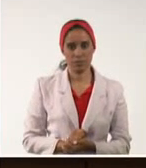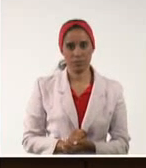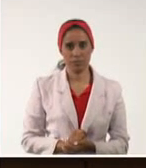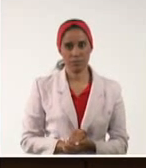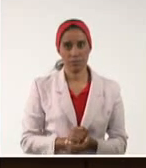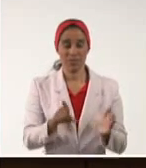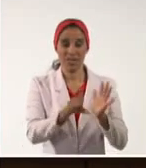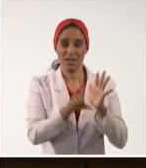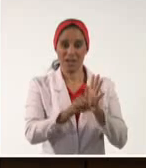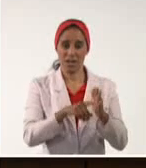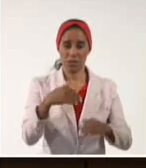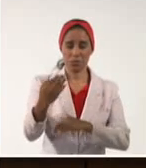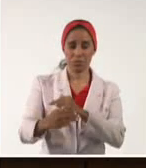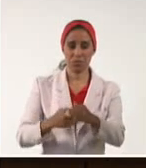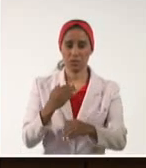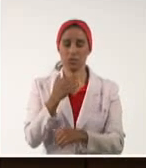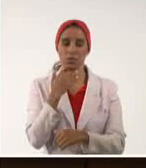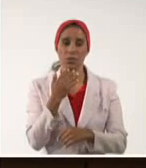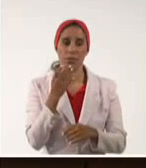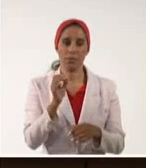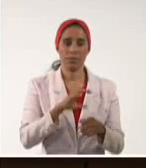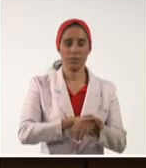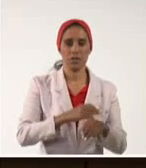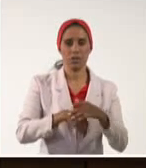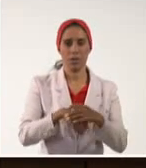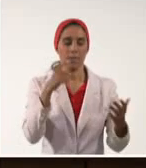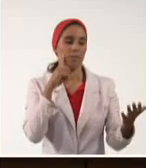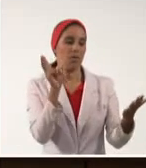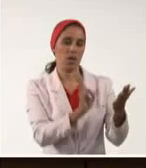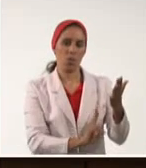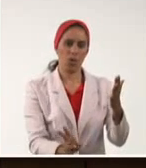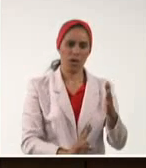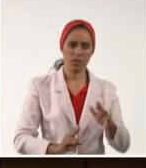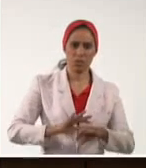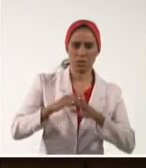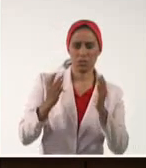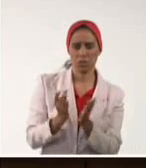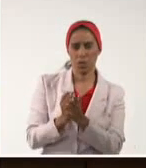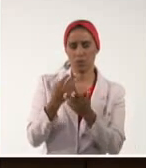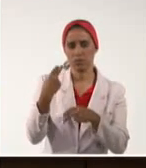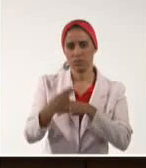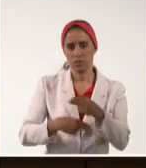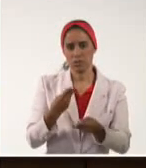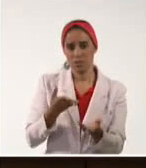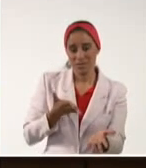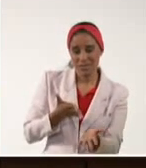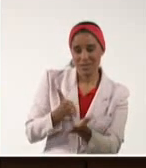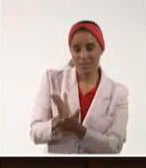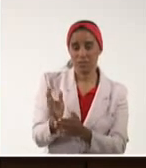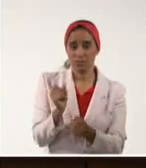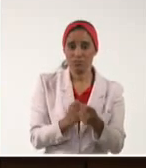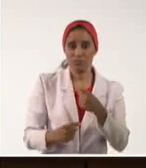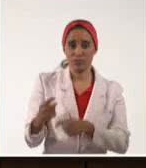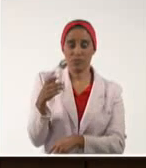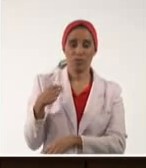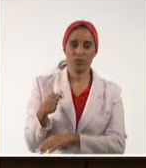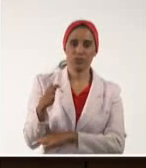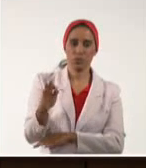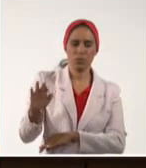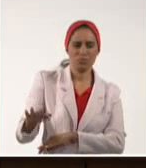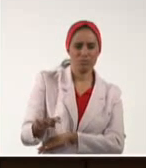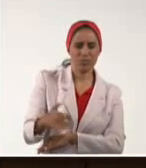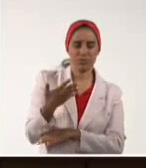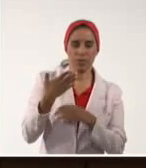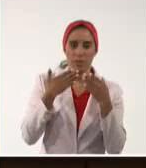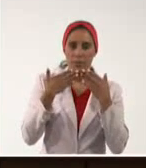del proceso penal, las valoraciones realizadas indican la necesidad de continuar su estudio en aras de un futuro perfeccionamiento